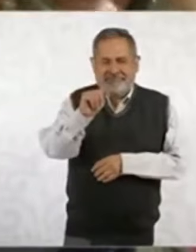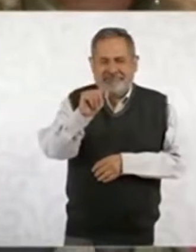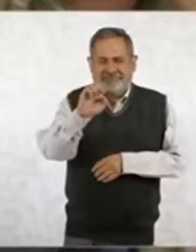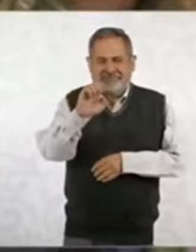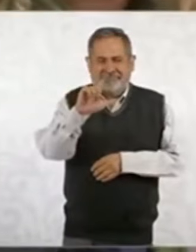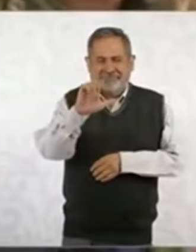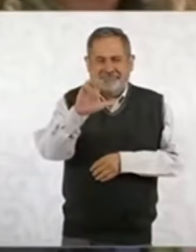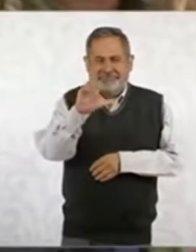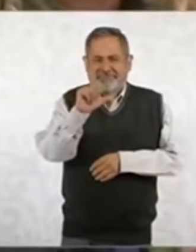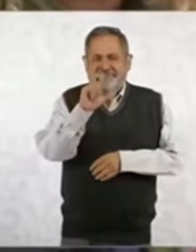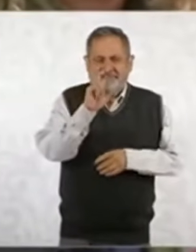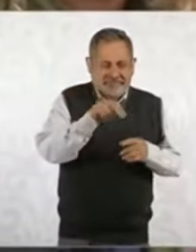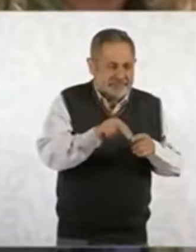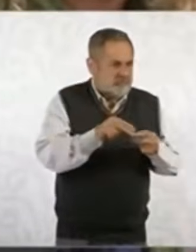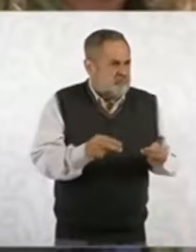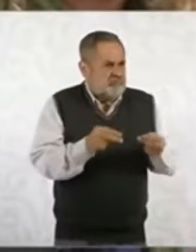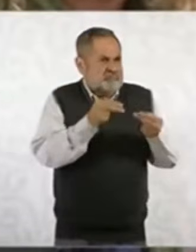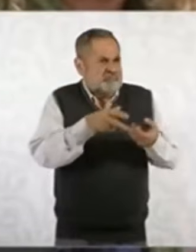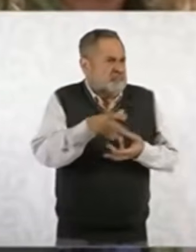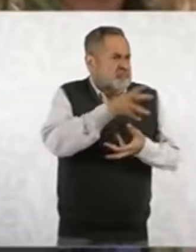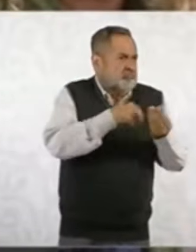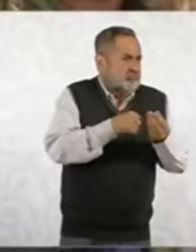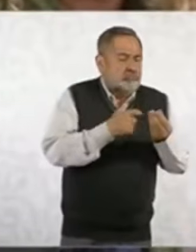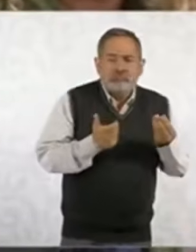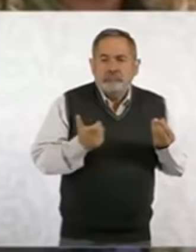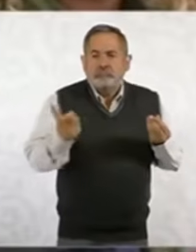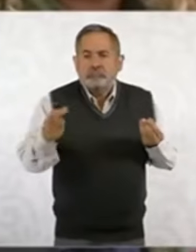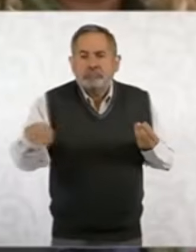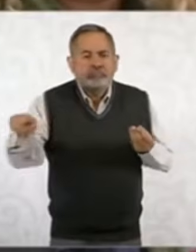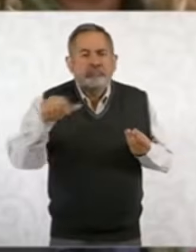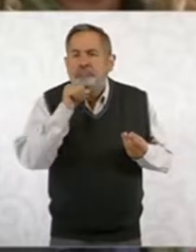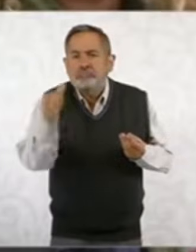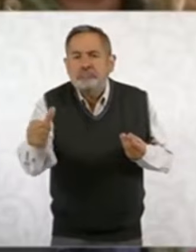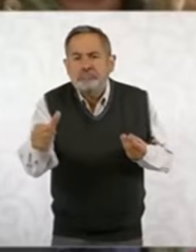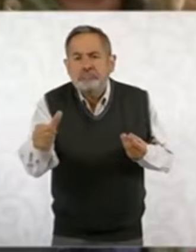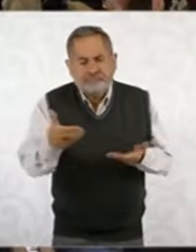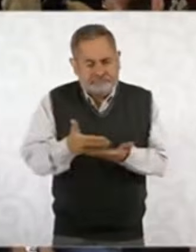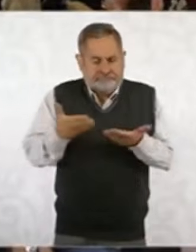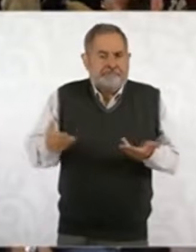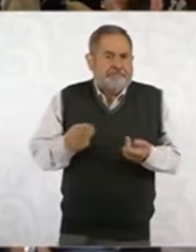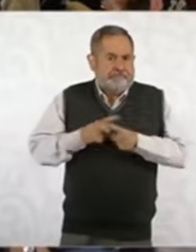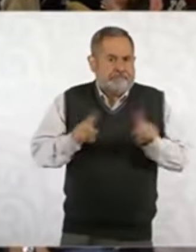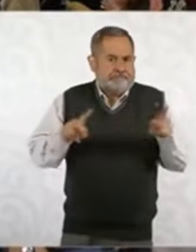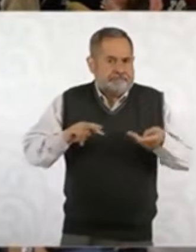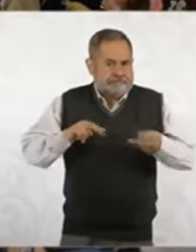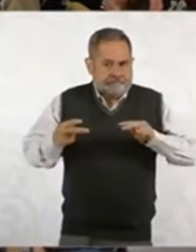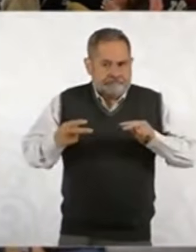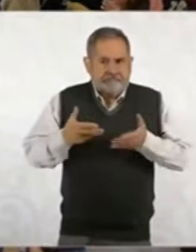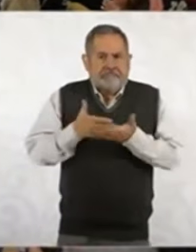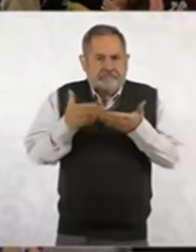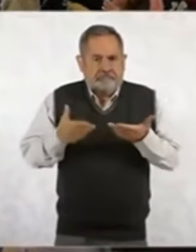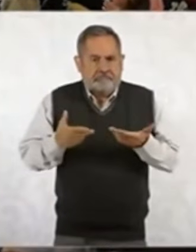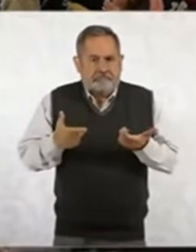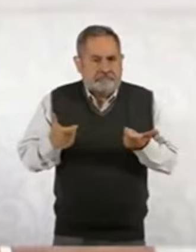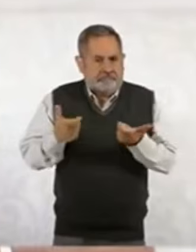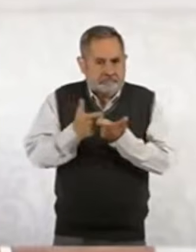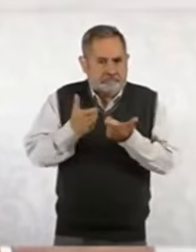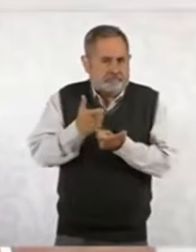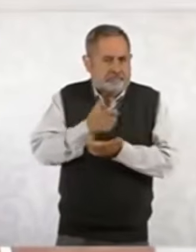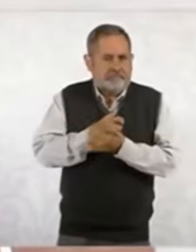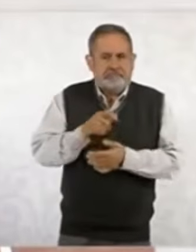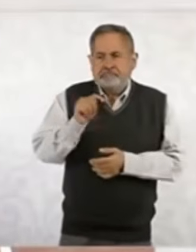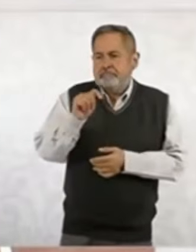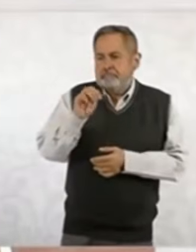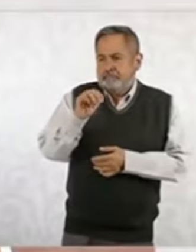¿Cómo lograr que esta riqueza que está generando llegue a los mexicanos de abajo, Presidenta? Ya lo estamos haciendo. Un